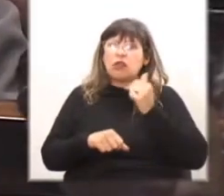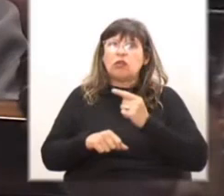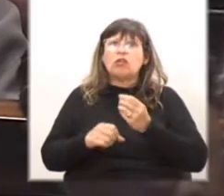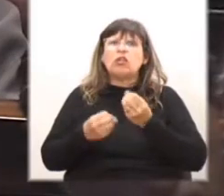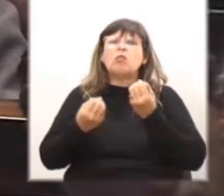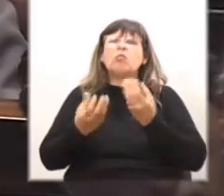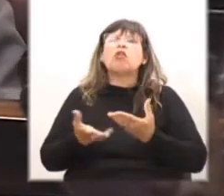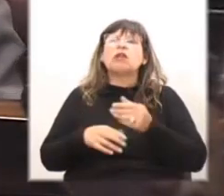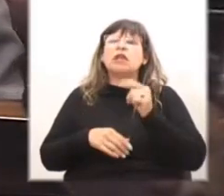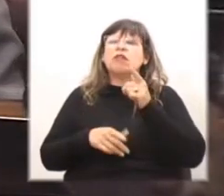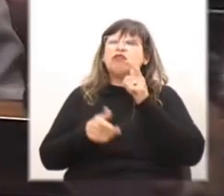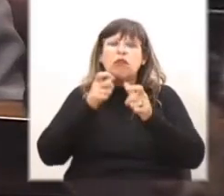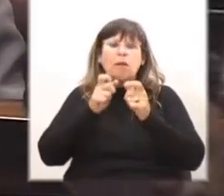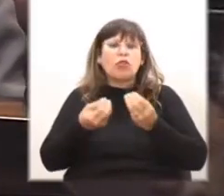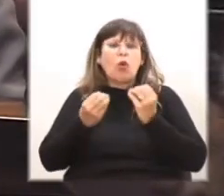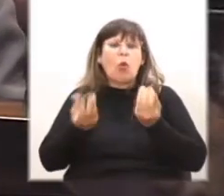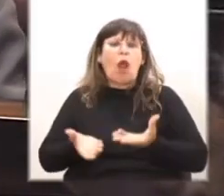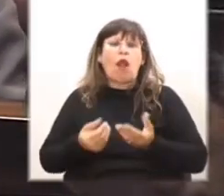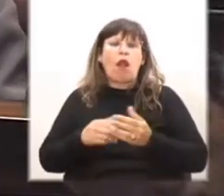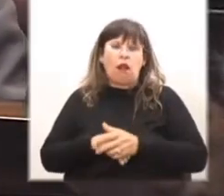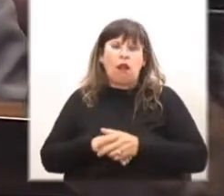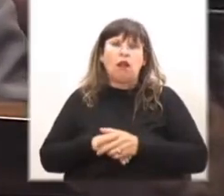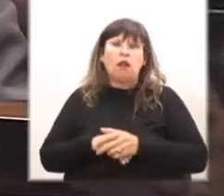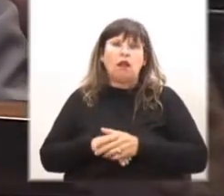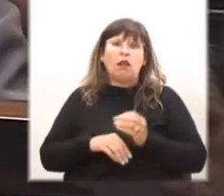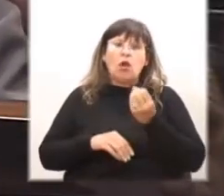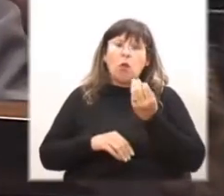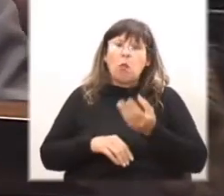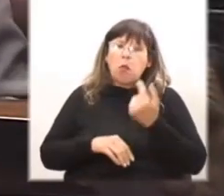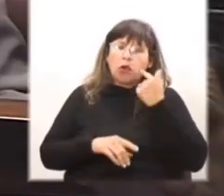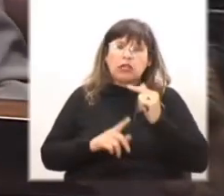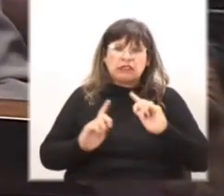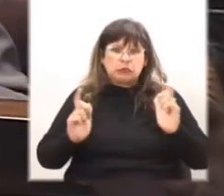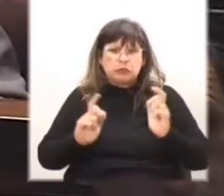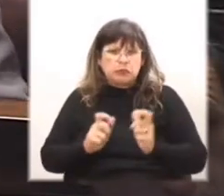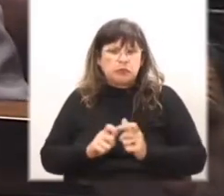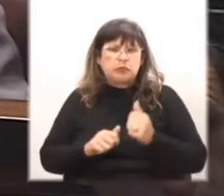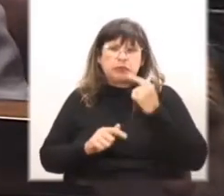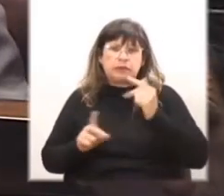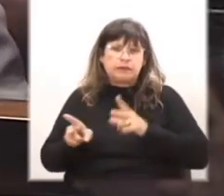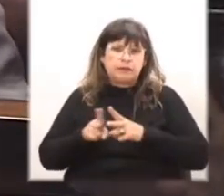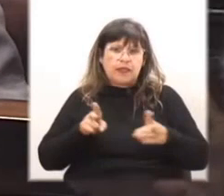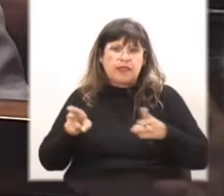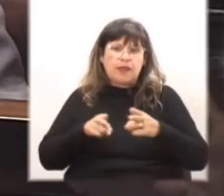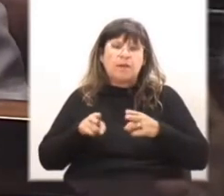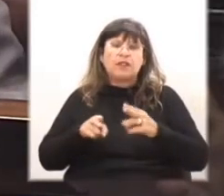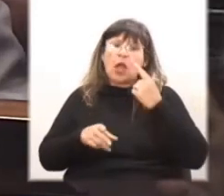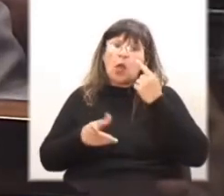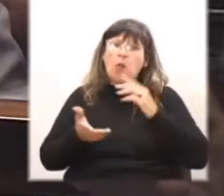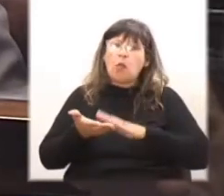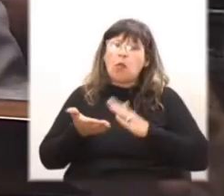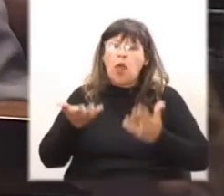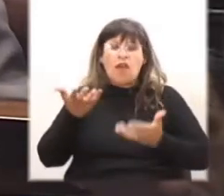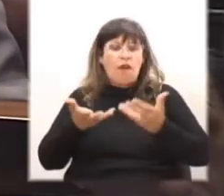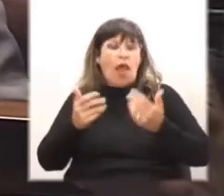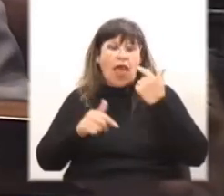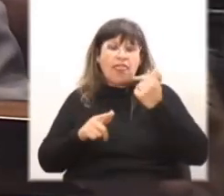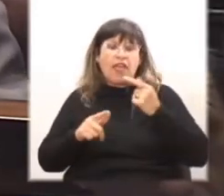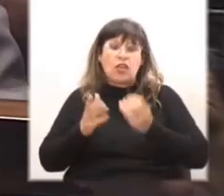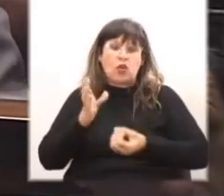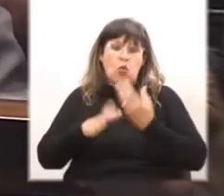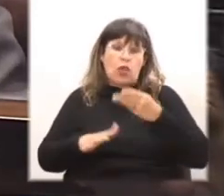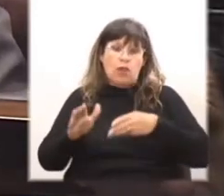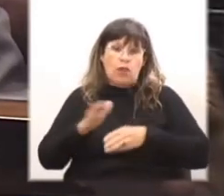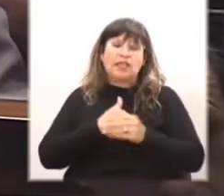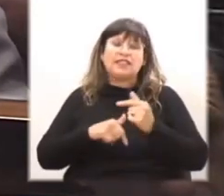qué fundamento, por qué razón se disminuyó el periodo de prueba de los nuevos ingresos de 6